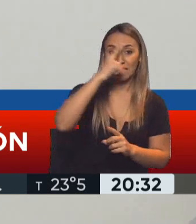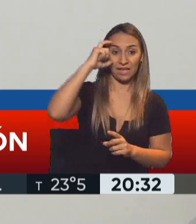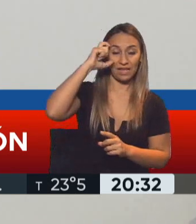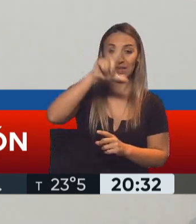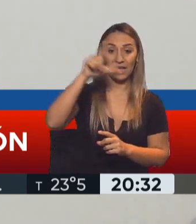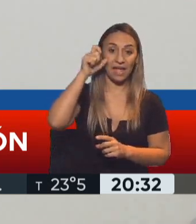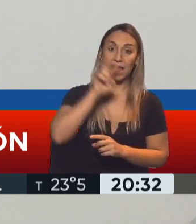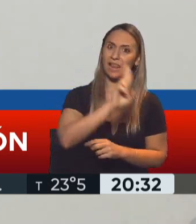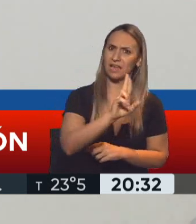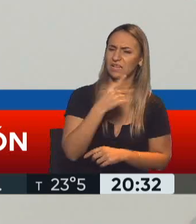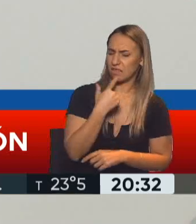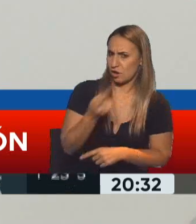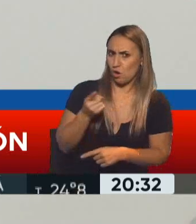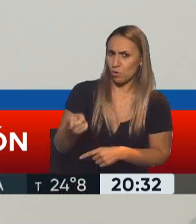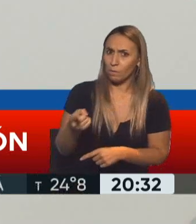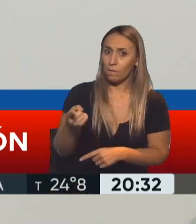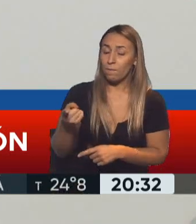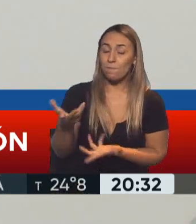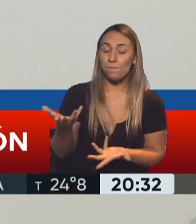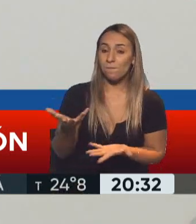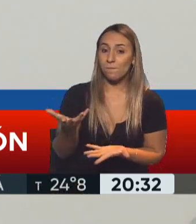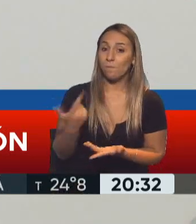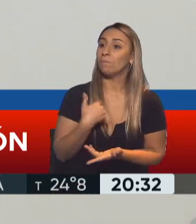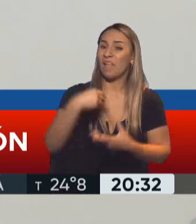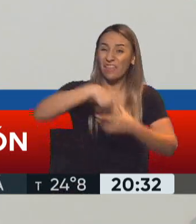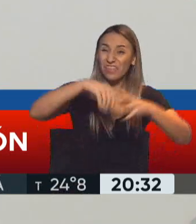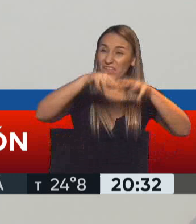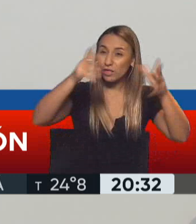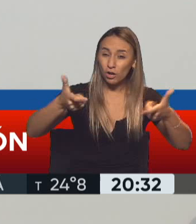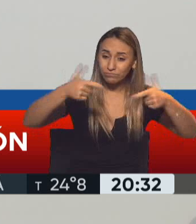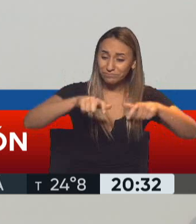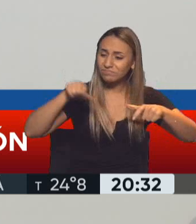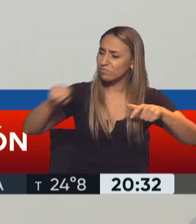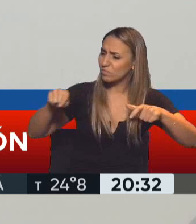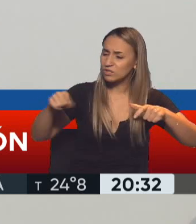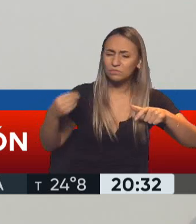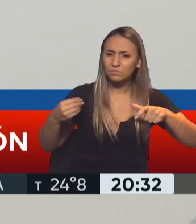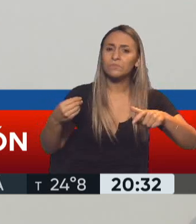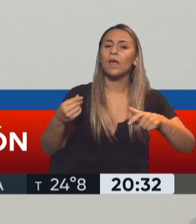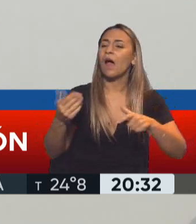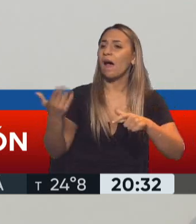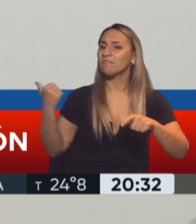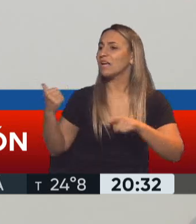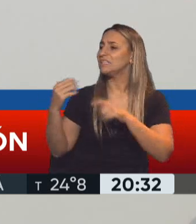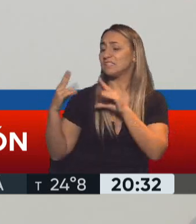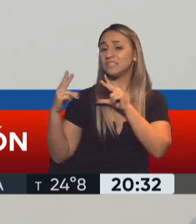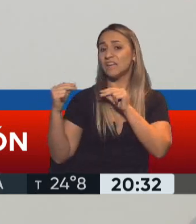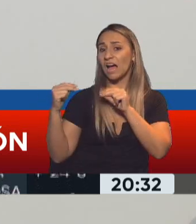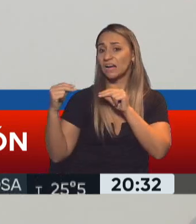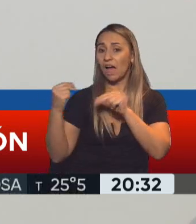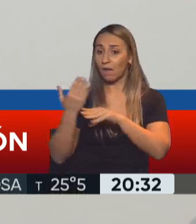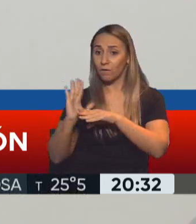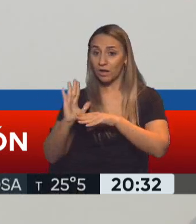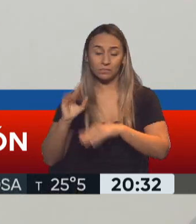heller le reprochó haber utilizado en el rey en el reciento una charla que habían mantenido off el récord a lo que te estás